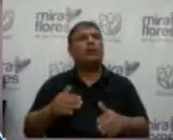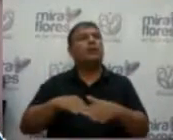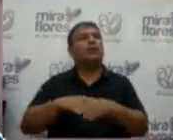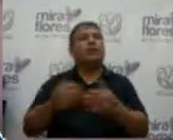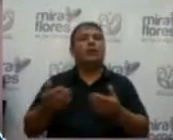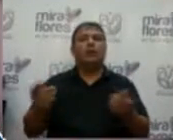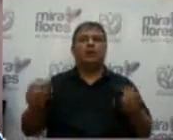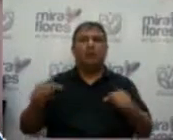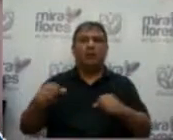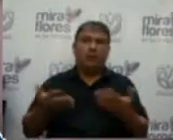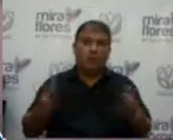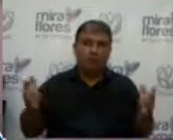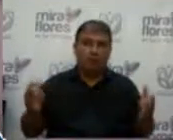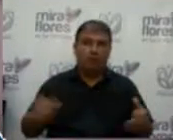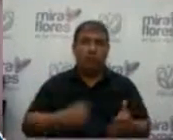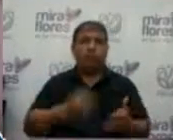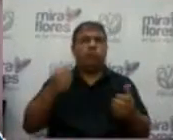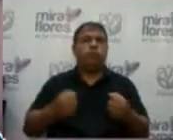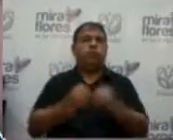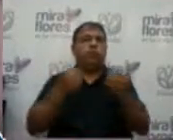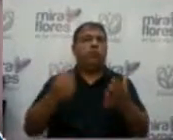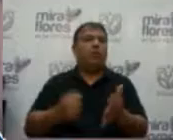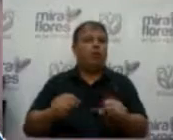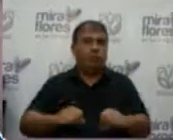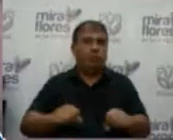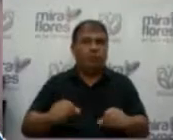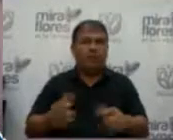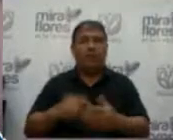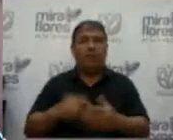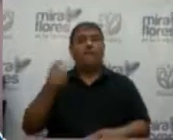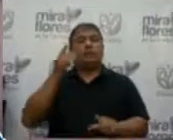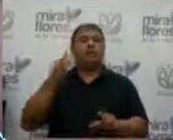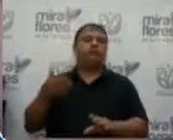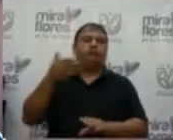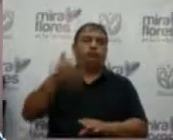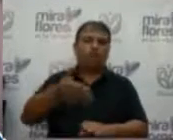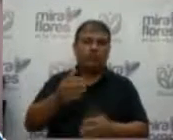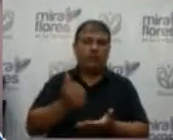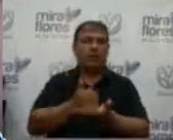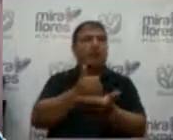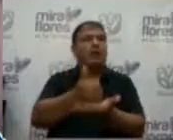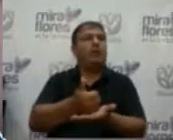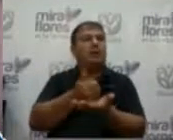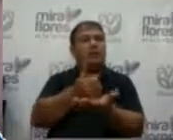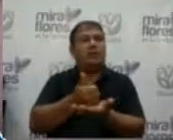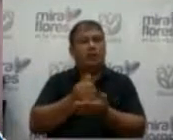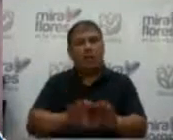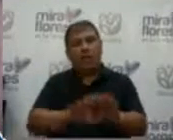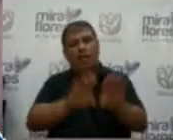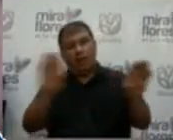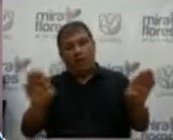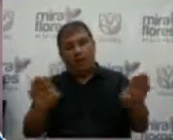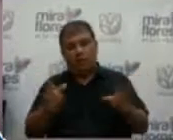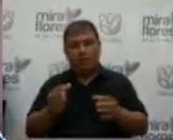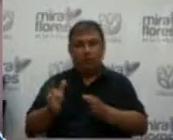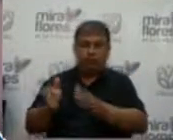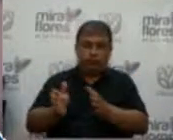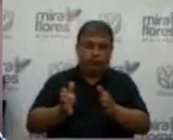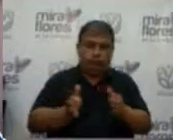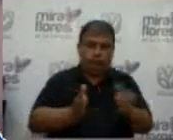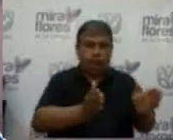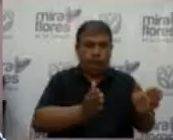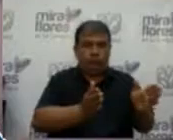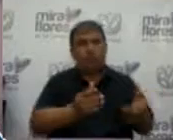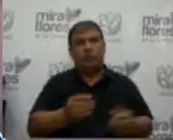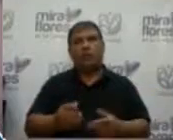ocurrencia de un hecho, tendrían que ser los primeros en constituirse en el lugar para poder ayudar a abrir y comenzar a organizar